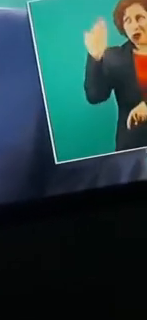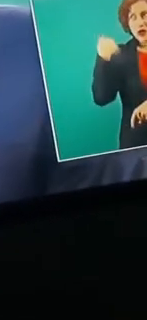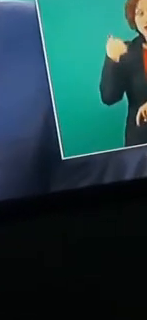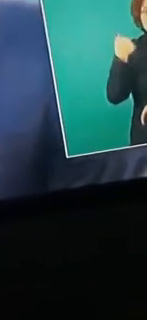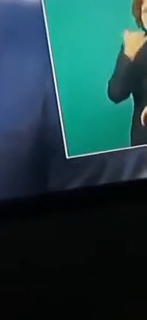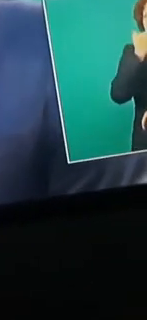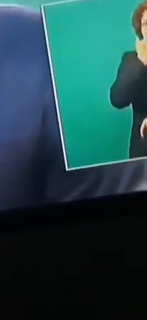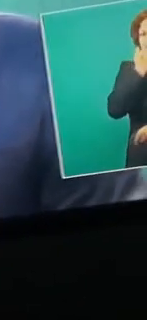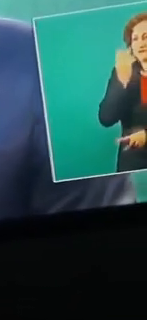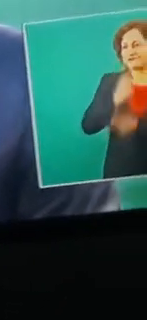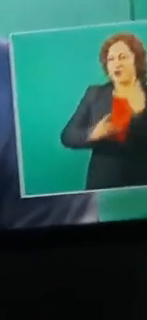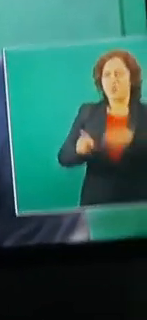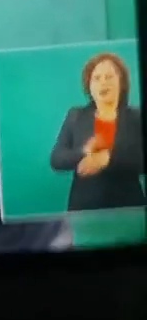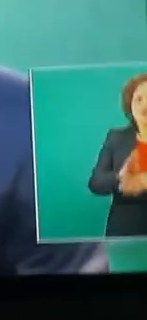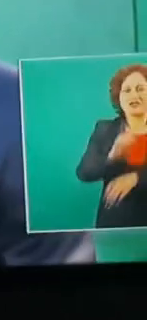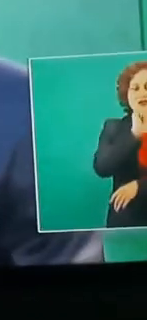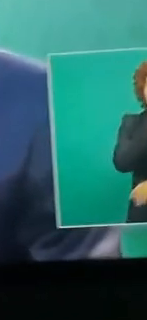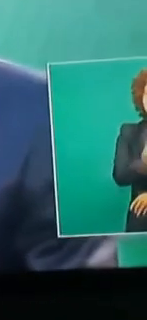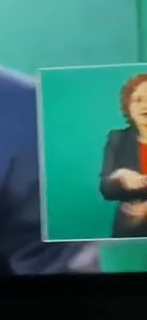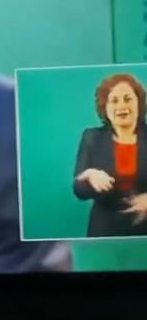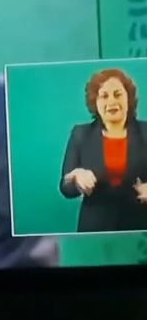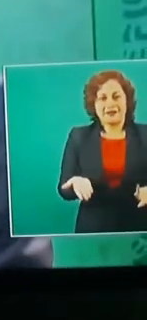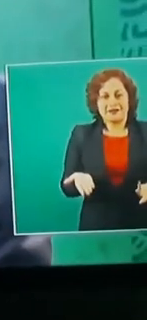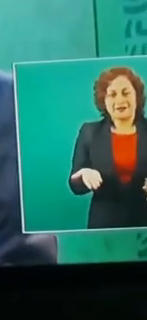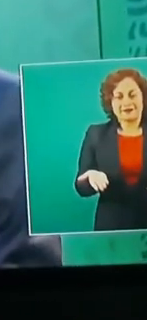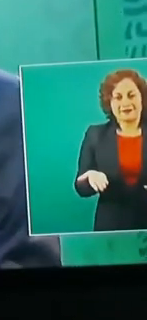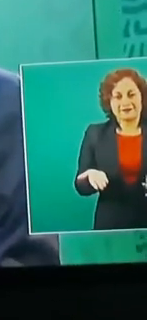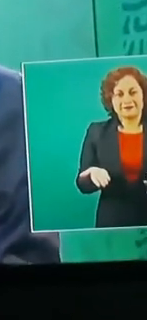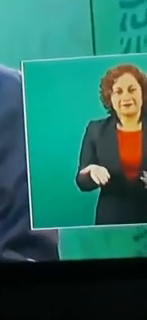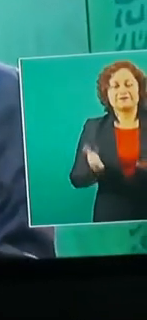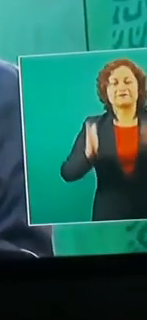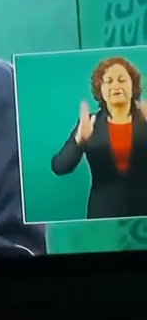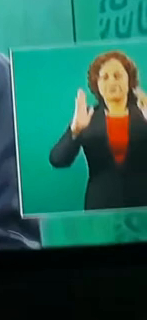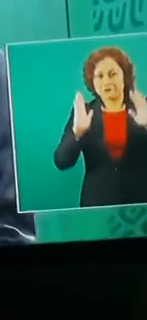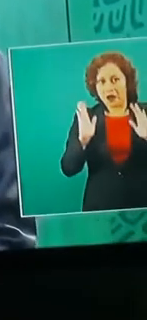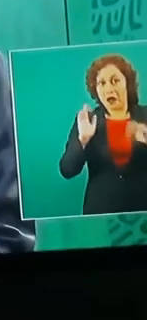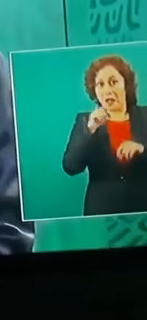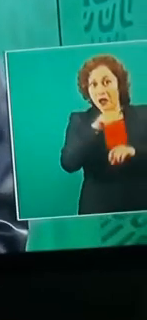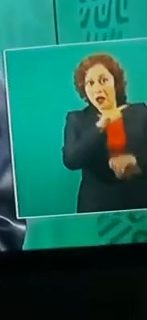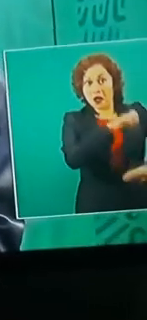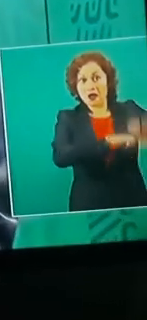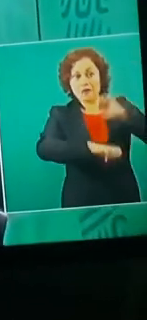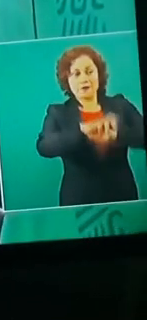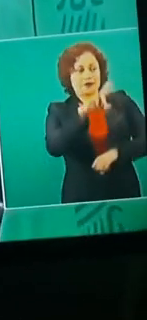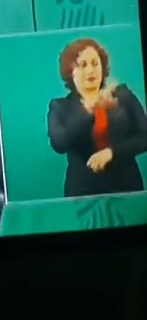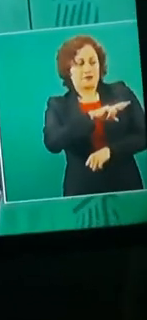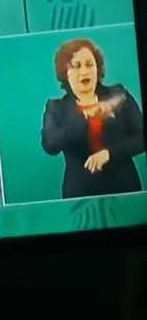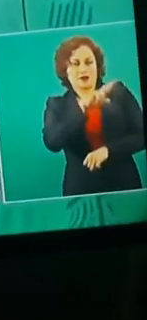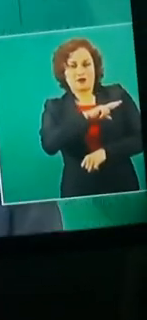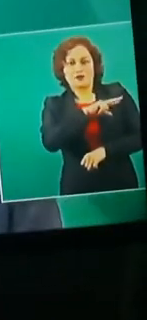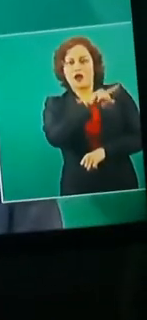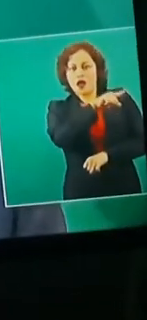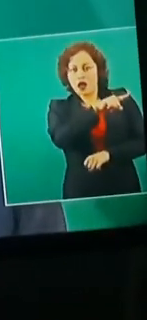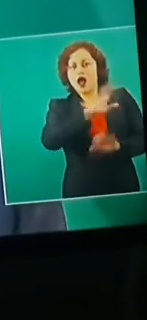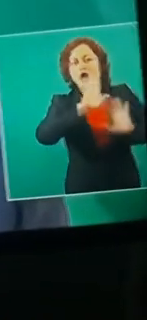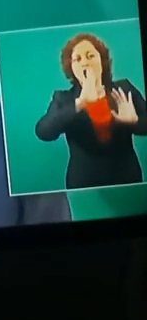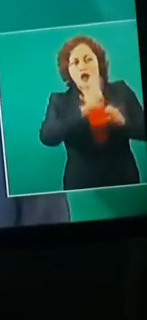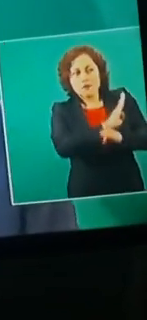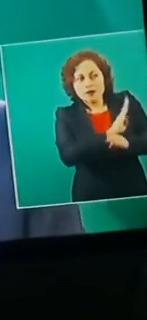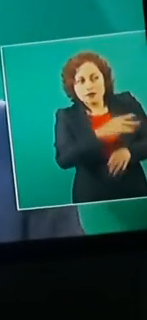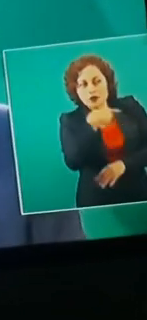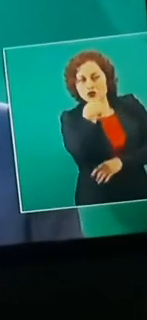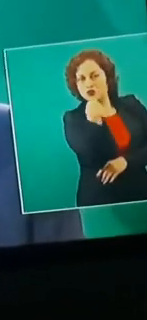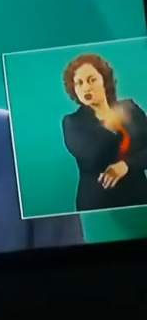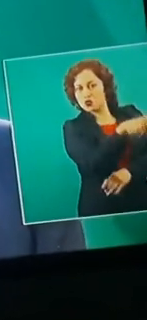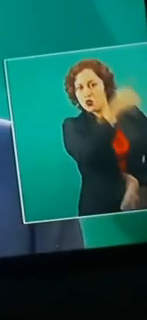Que es bueno para empresas particulares, y bueno,